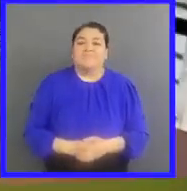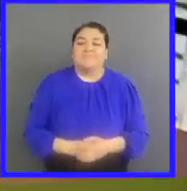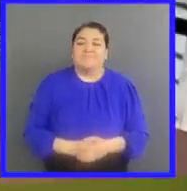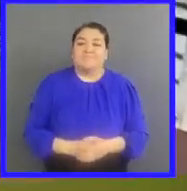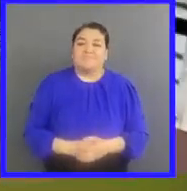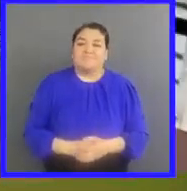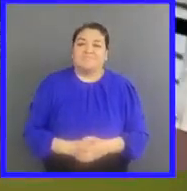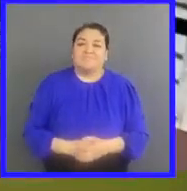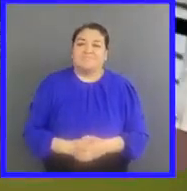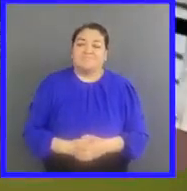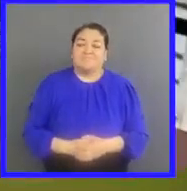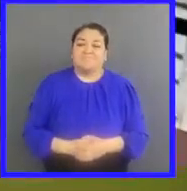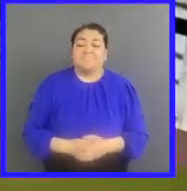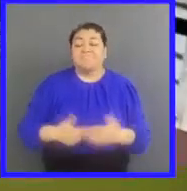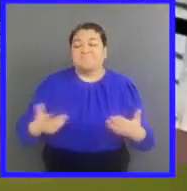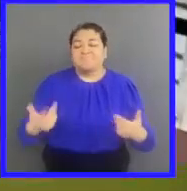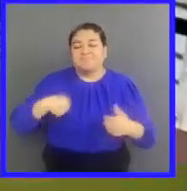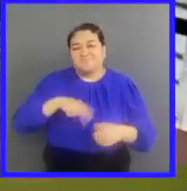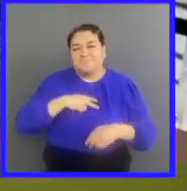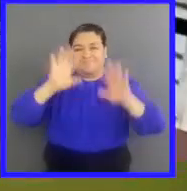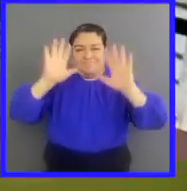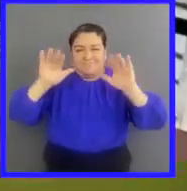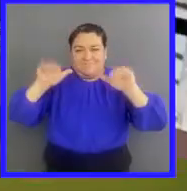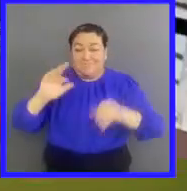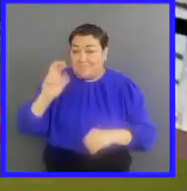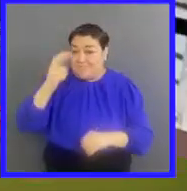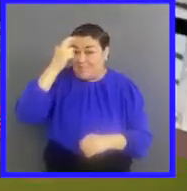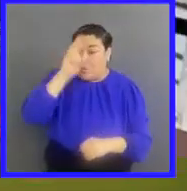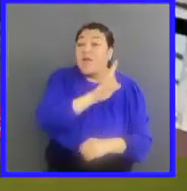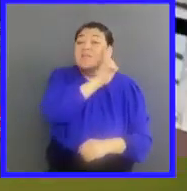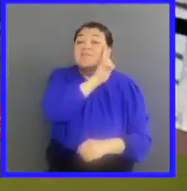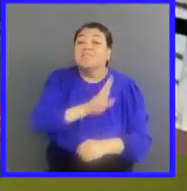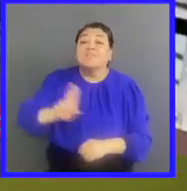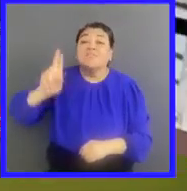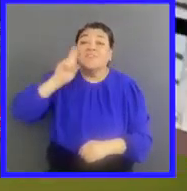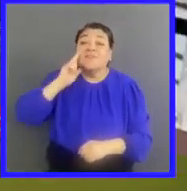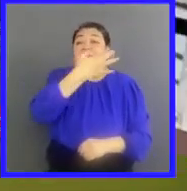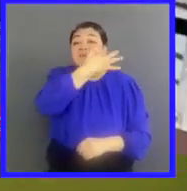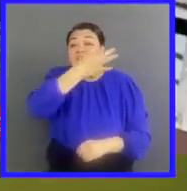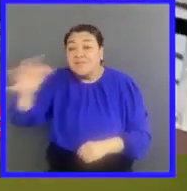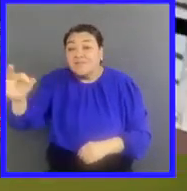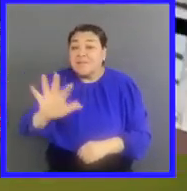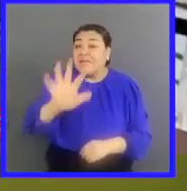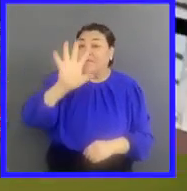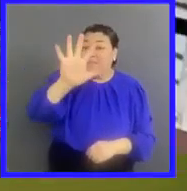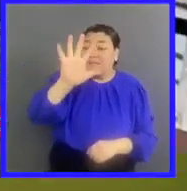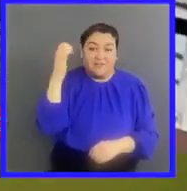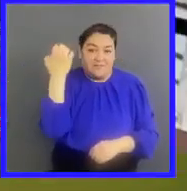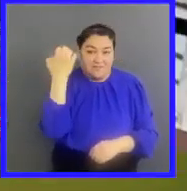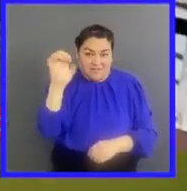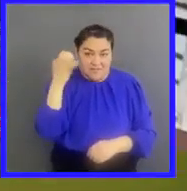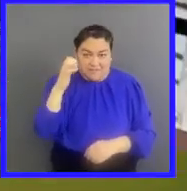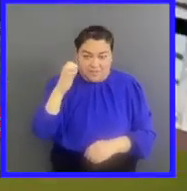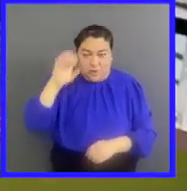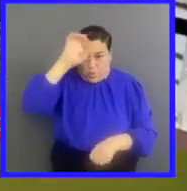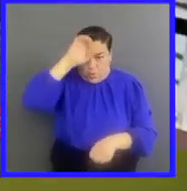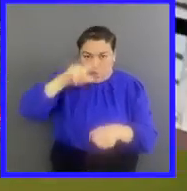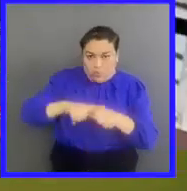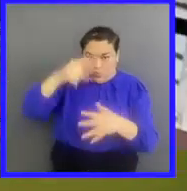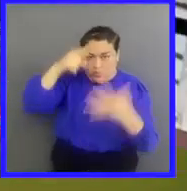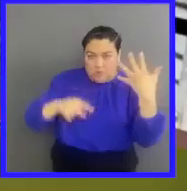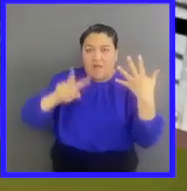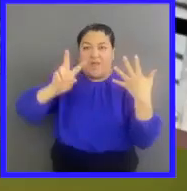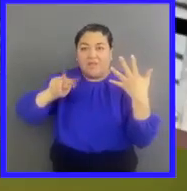Y ya para despedirnos le tenemos el siguiente anuncio. A partir del 5 de enero próximo, Plural TV, el canal de la nueva Suprema